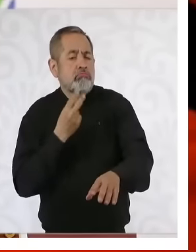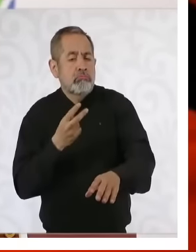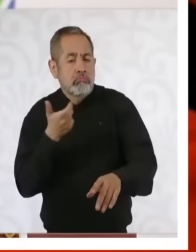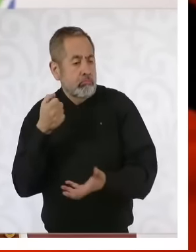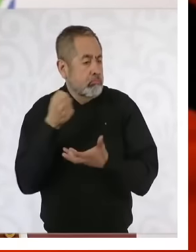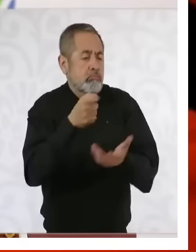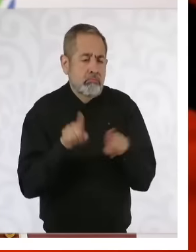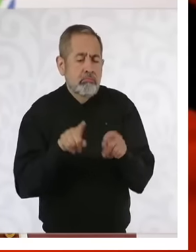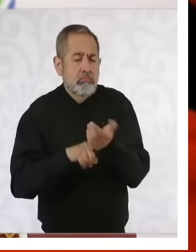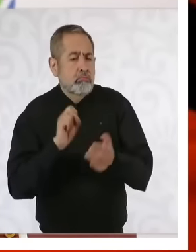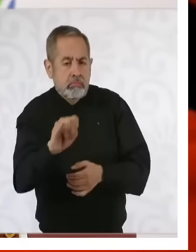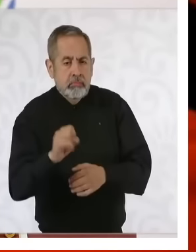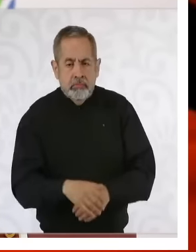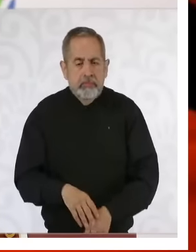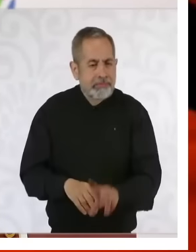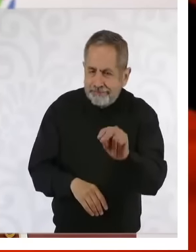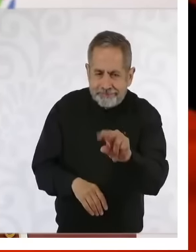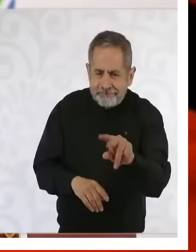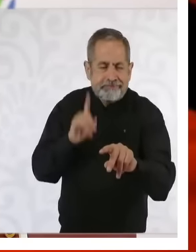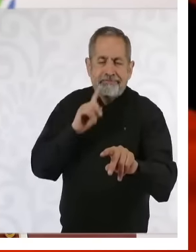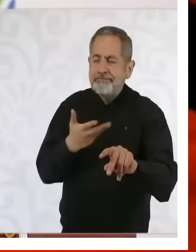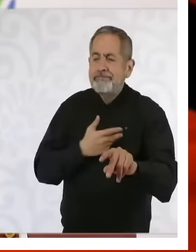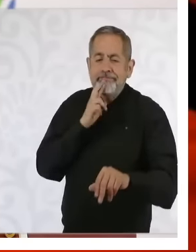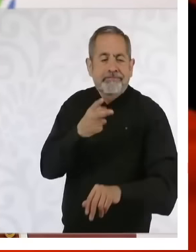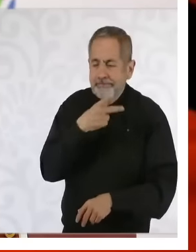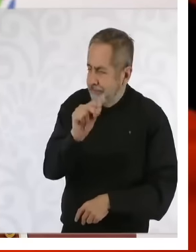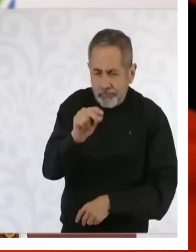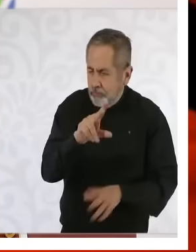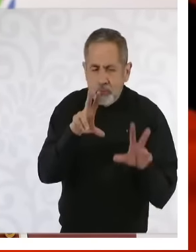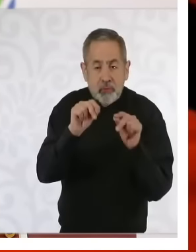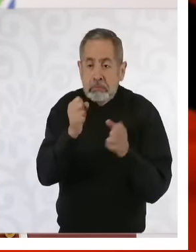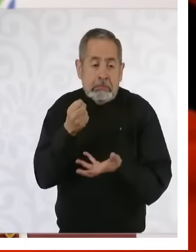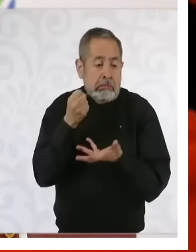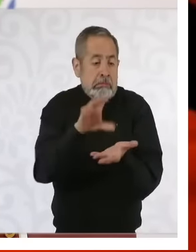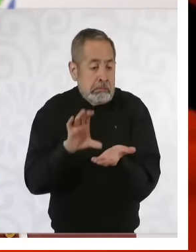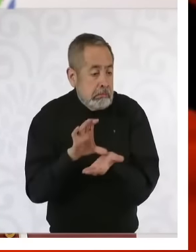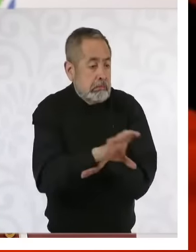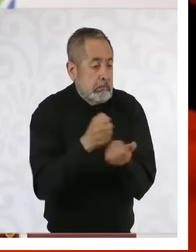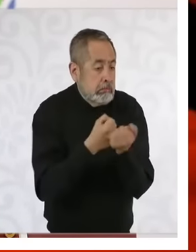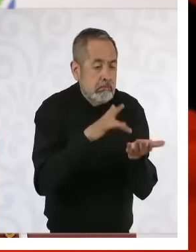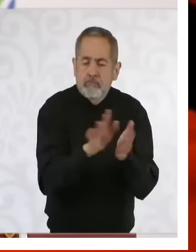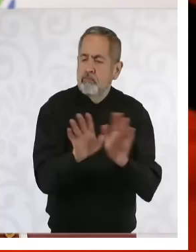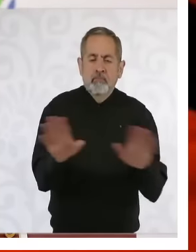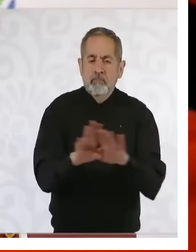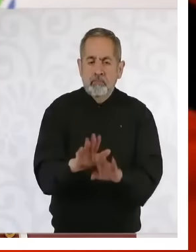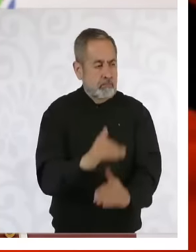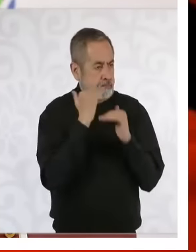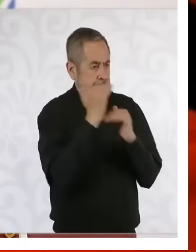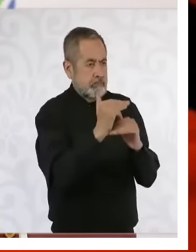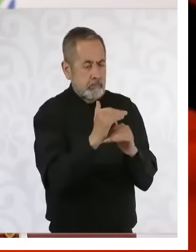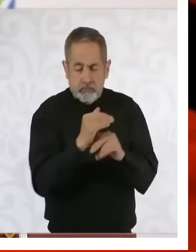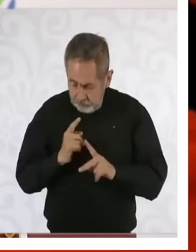subsidio, no hay subsidio. Es un precio máximo establecido a partir de